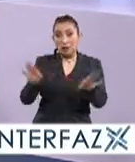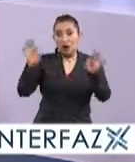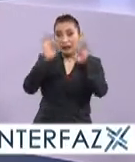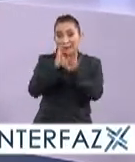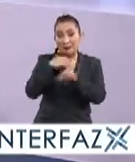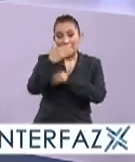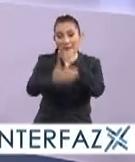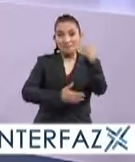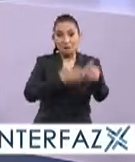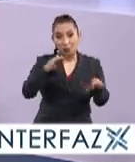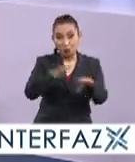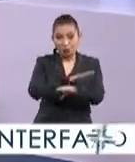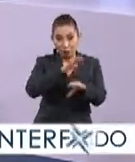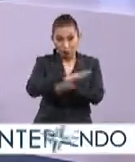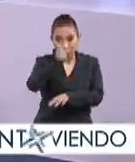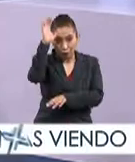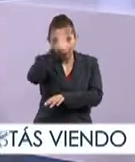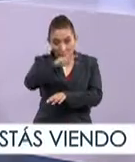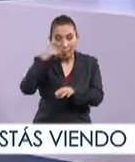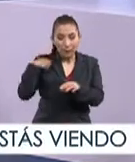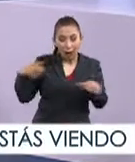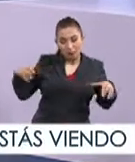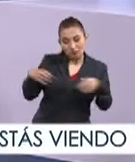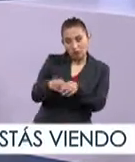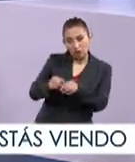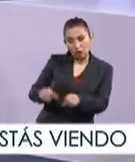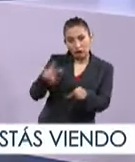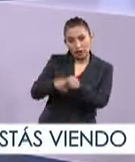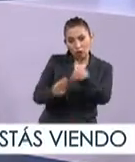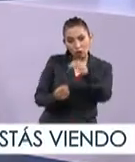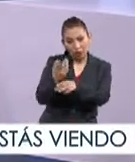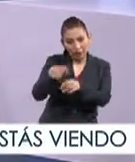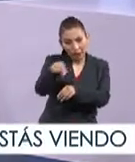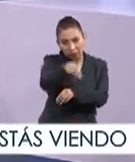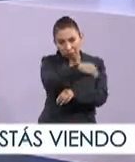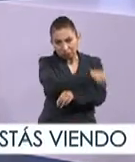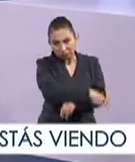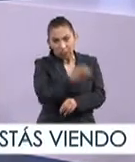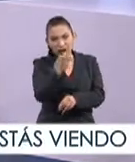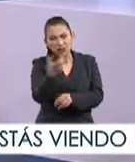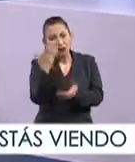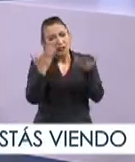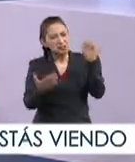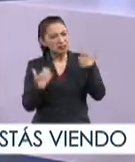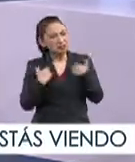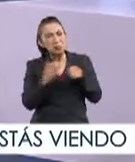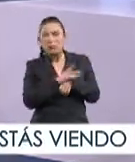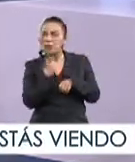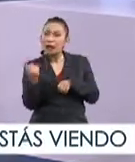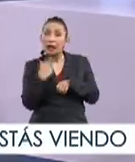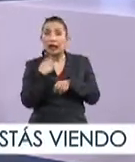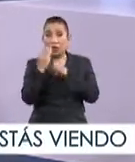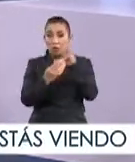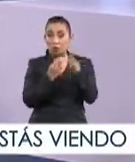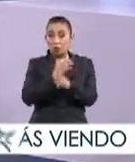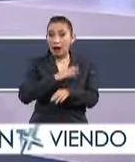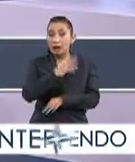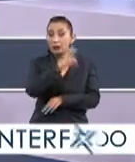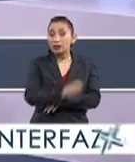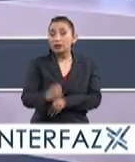los procesos culturales, para la conformación de una sociedad, es muchas veces poco entendido. En el mundo hay